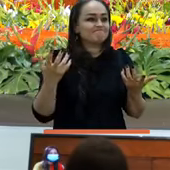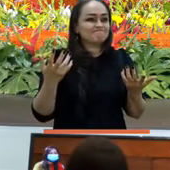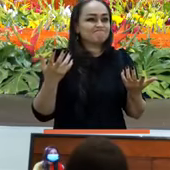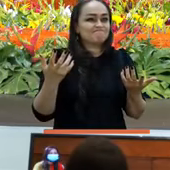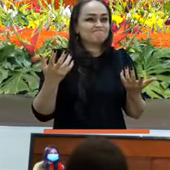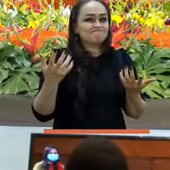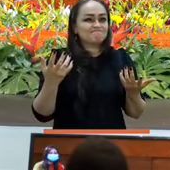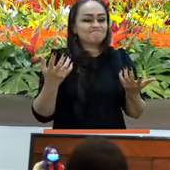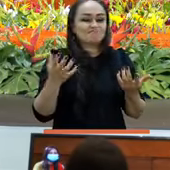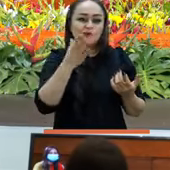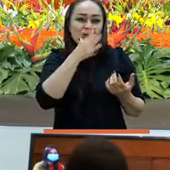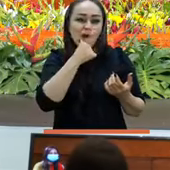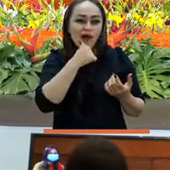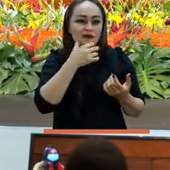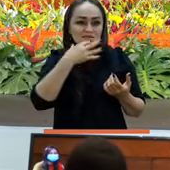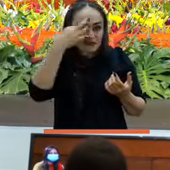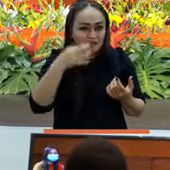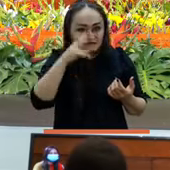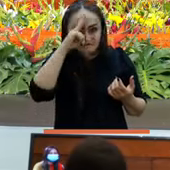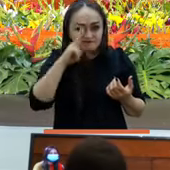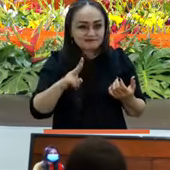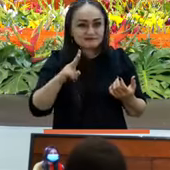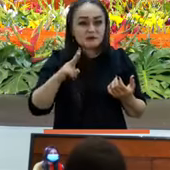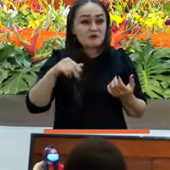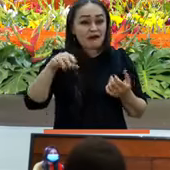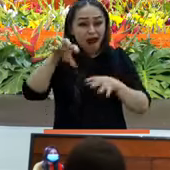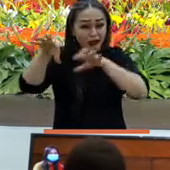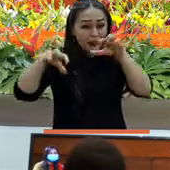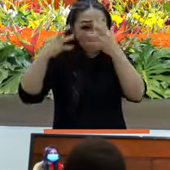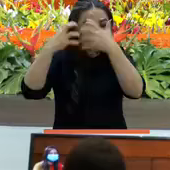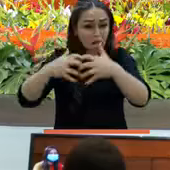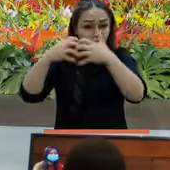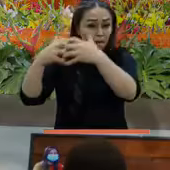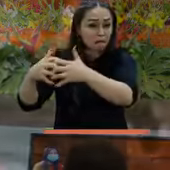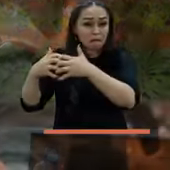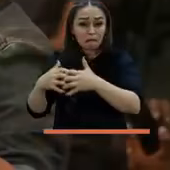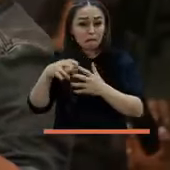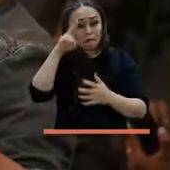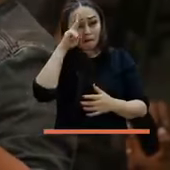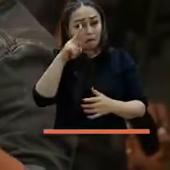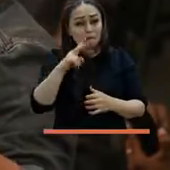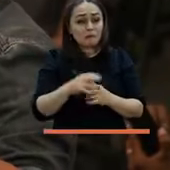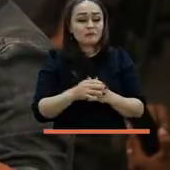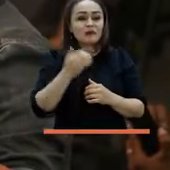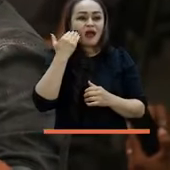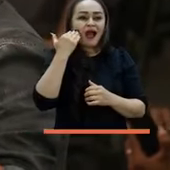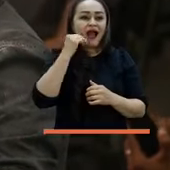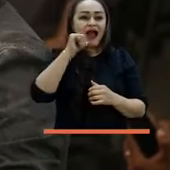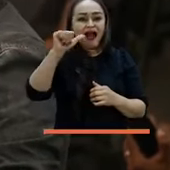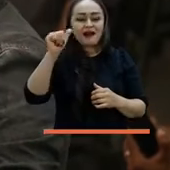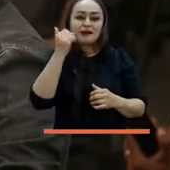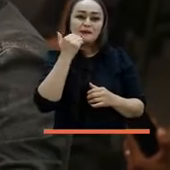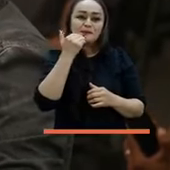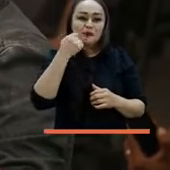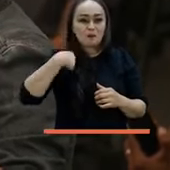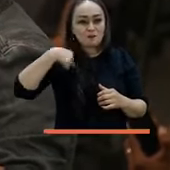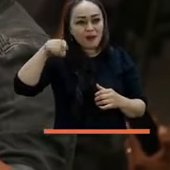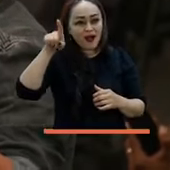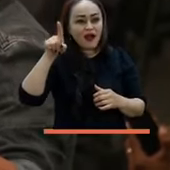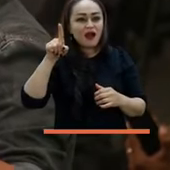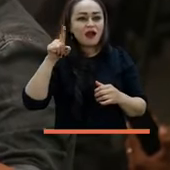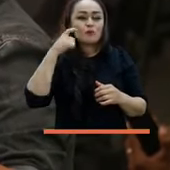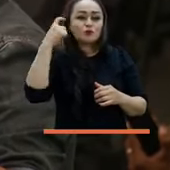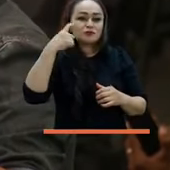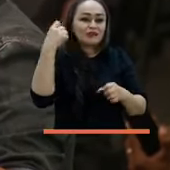presentes en ellas y menos en las empresas una mujer trans va a buscar empleo pero qué pasa